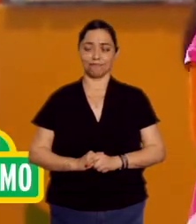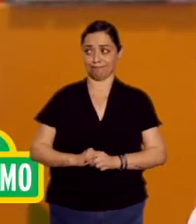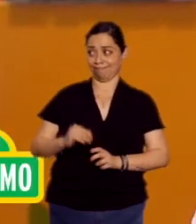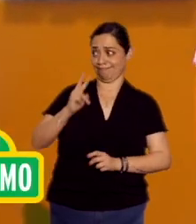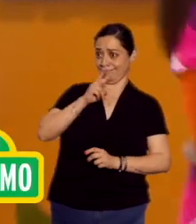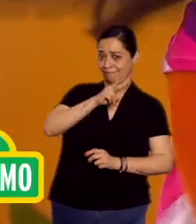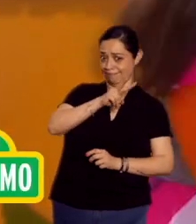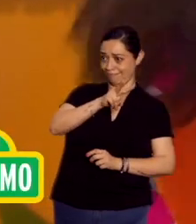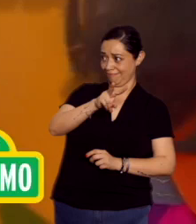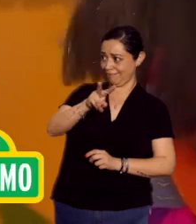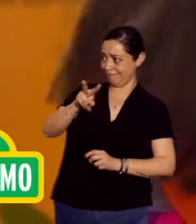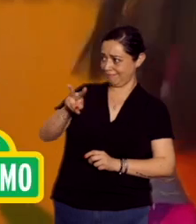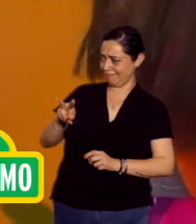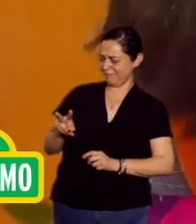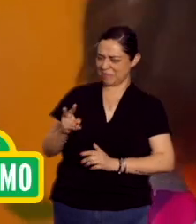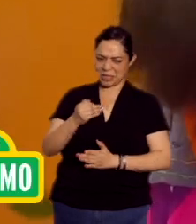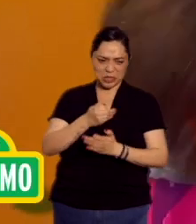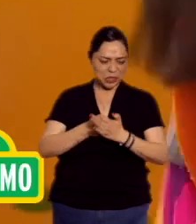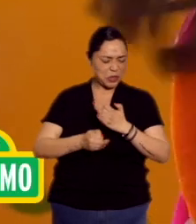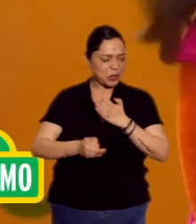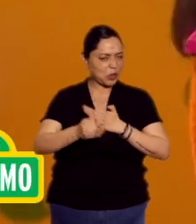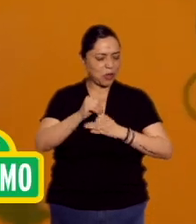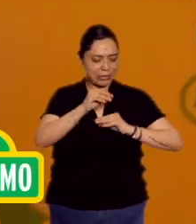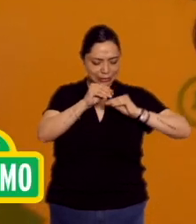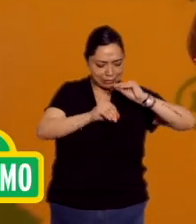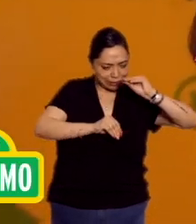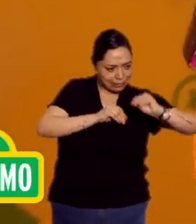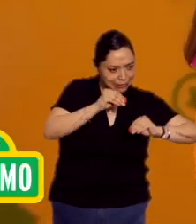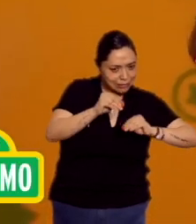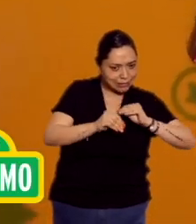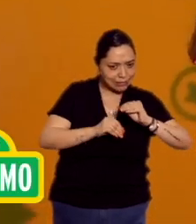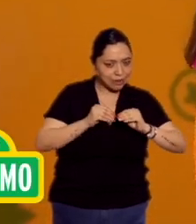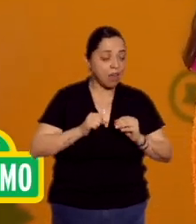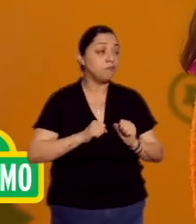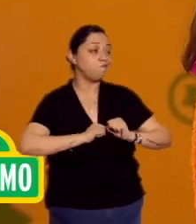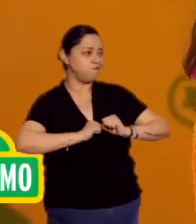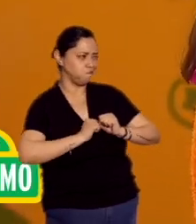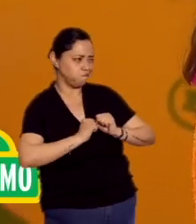¿Cómo están de inspirados todos, Gina?